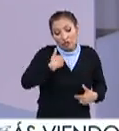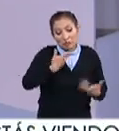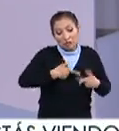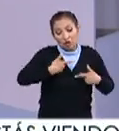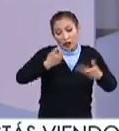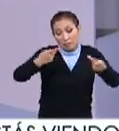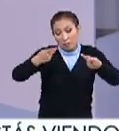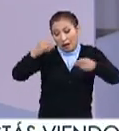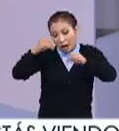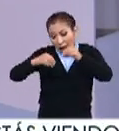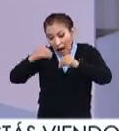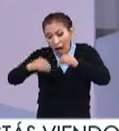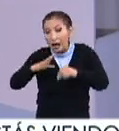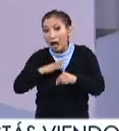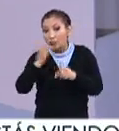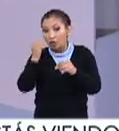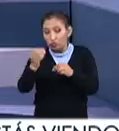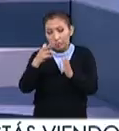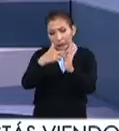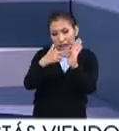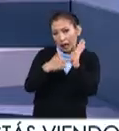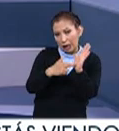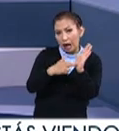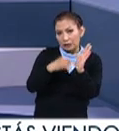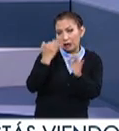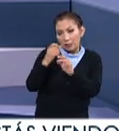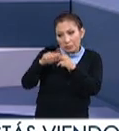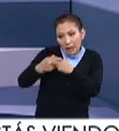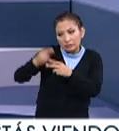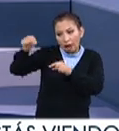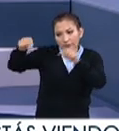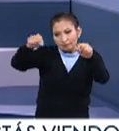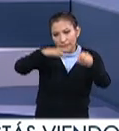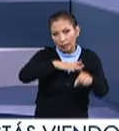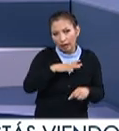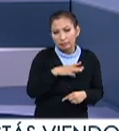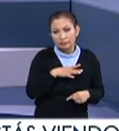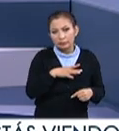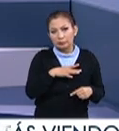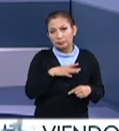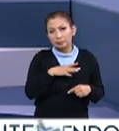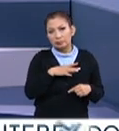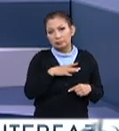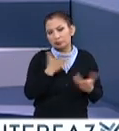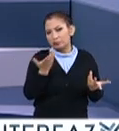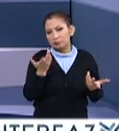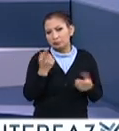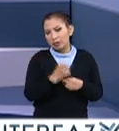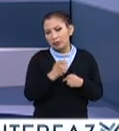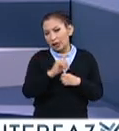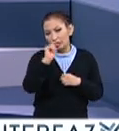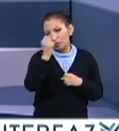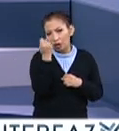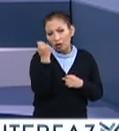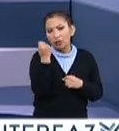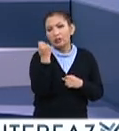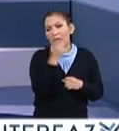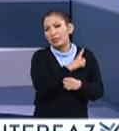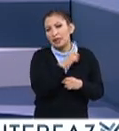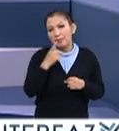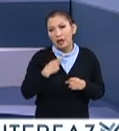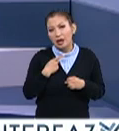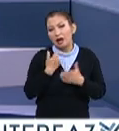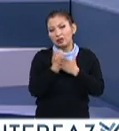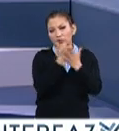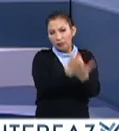desarrolla. Hay muchas regulaciones también que ahora están surgiendo y entonces en principio la tecnología debe de